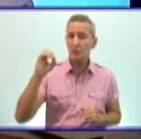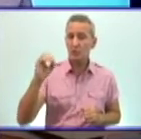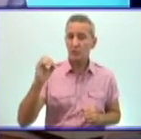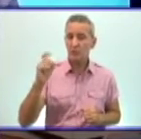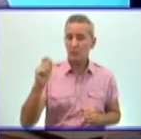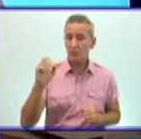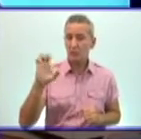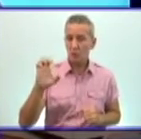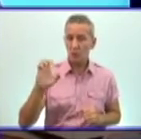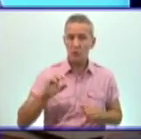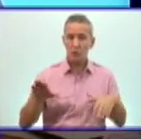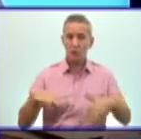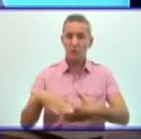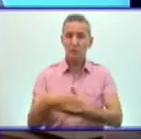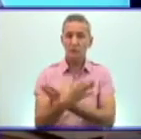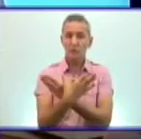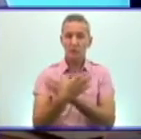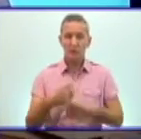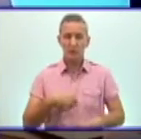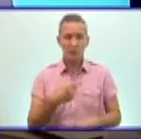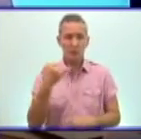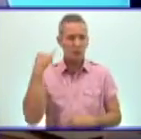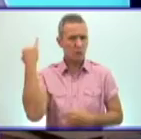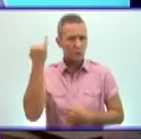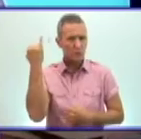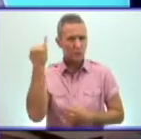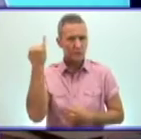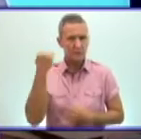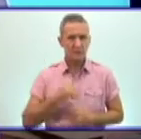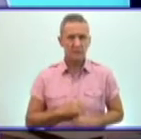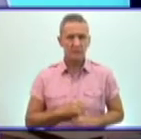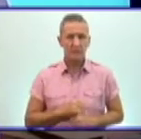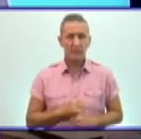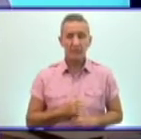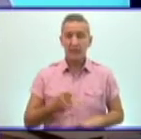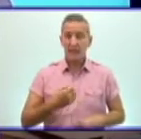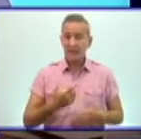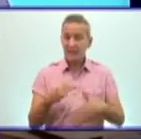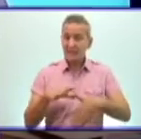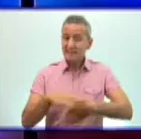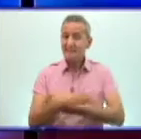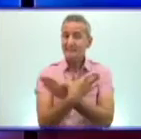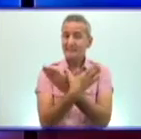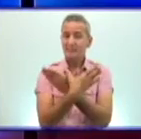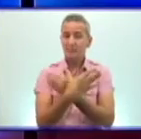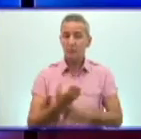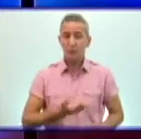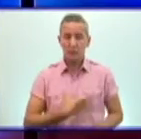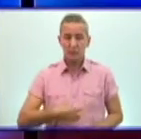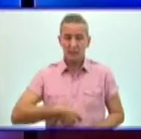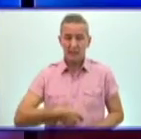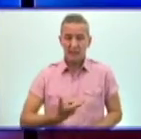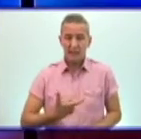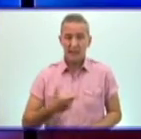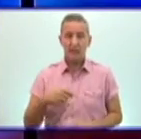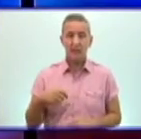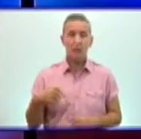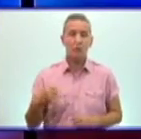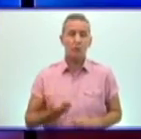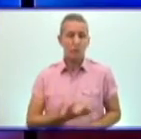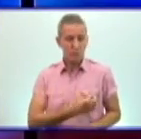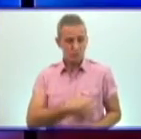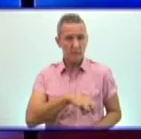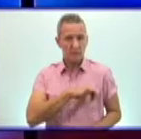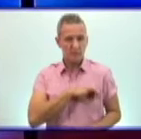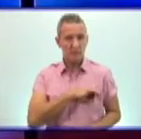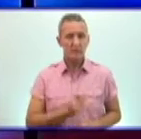símbolo de la cultura internacional, símbolo de la cultura hispana, porque desde el saber, desde el conocimiento y desde la cultura,